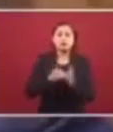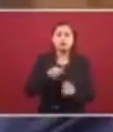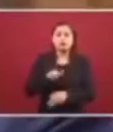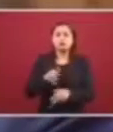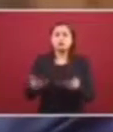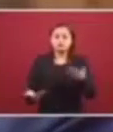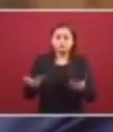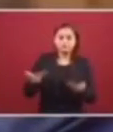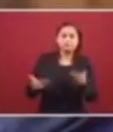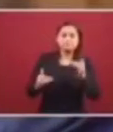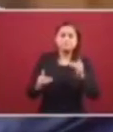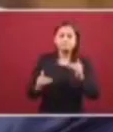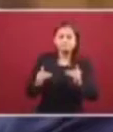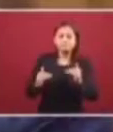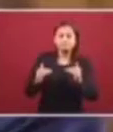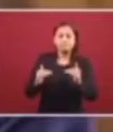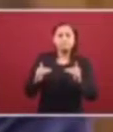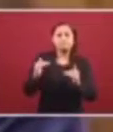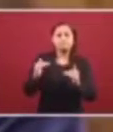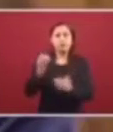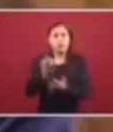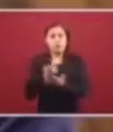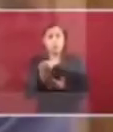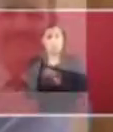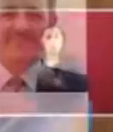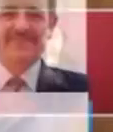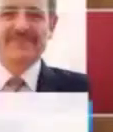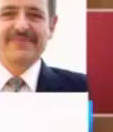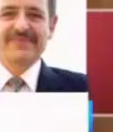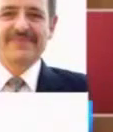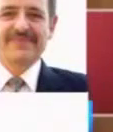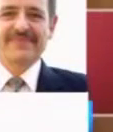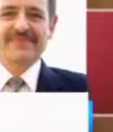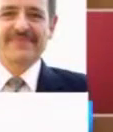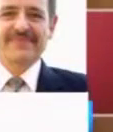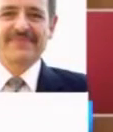los resultados, el saldo de estos 9 meses, deja mucho que